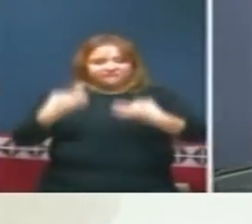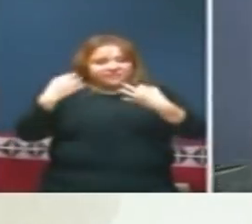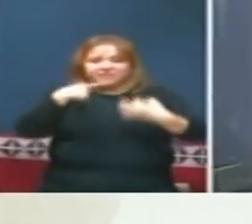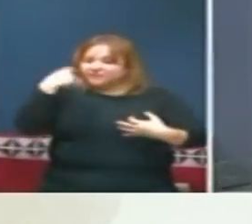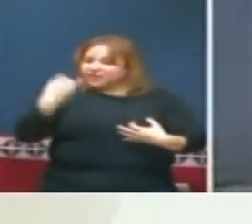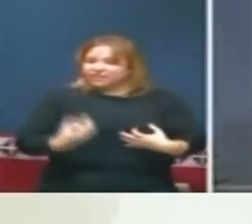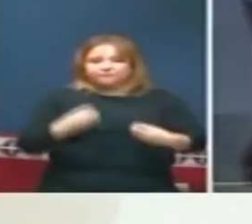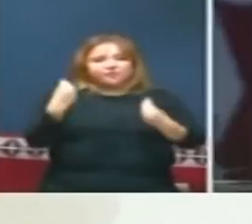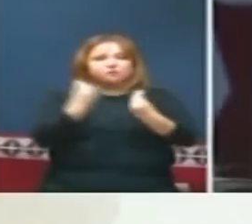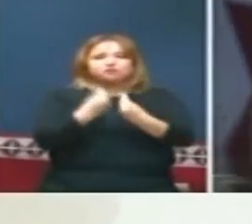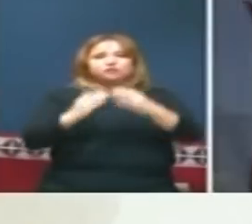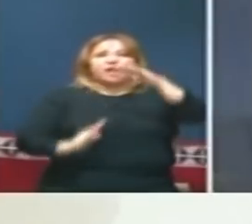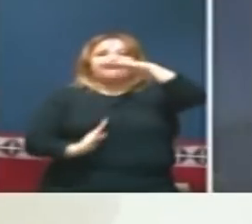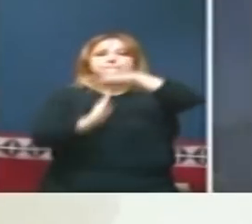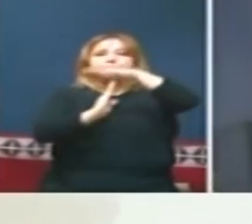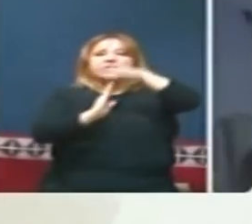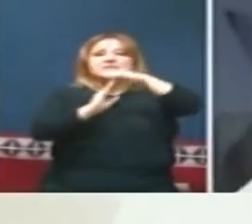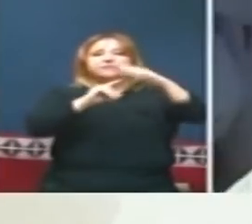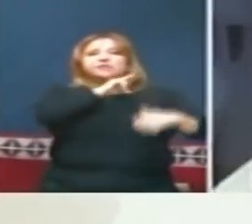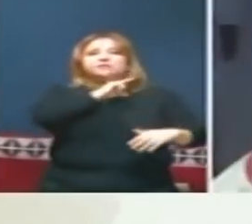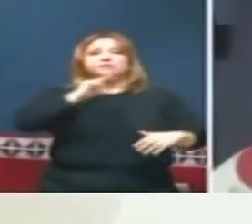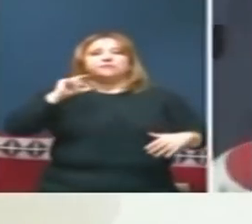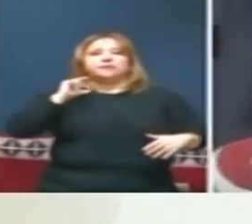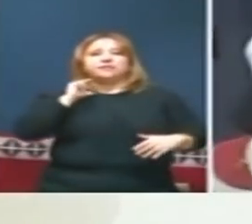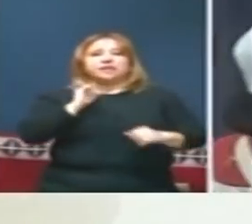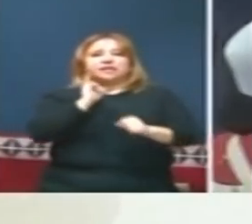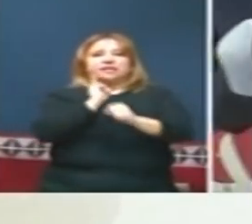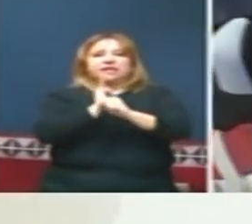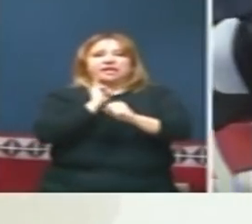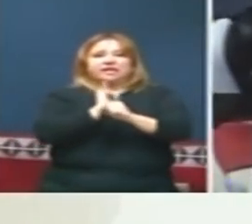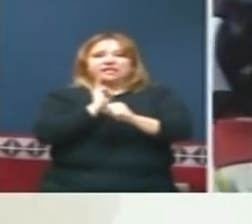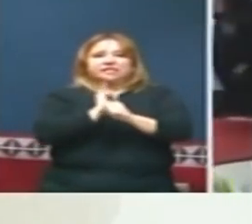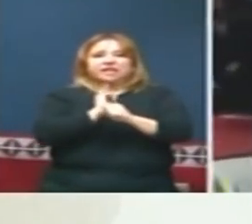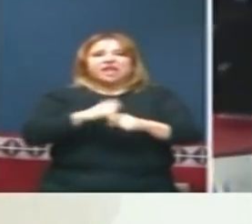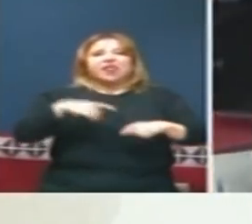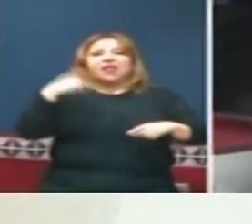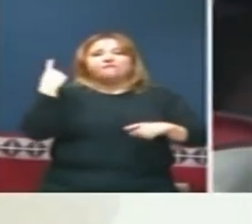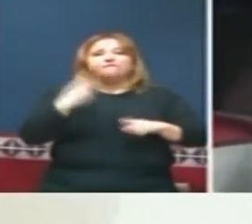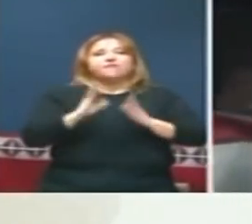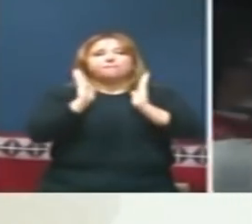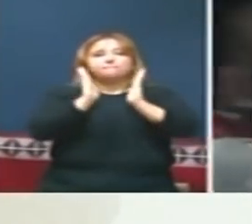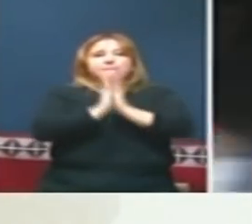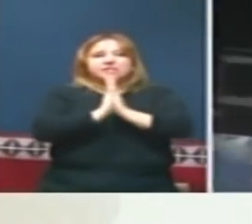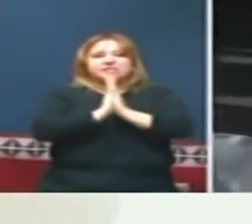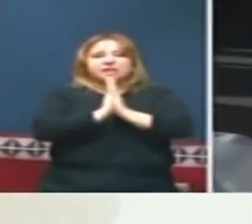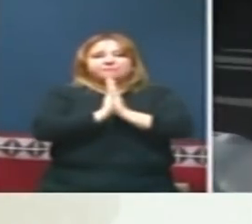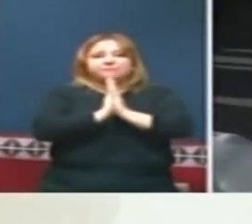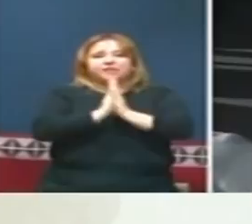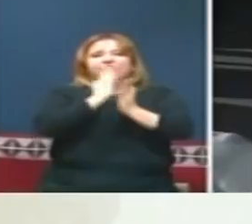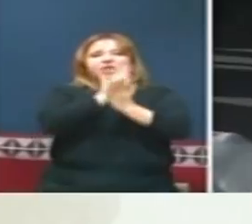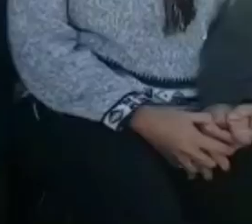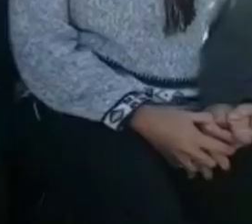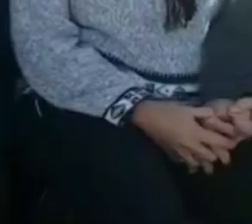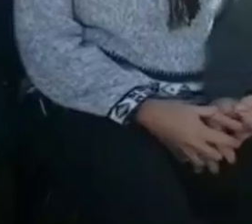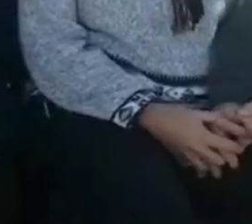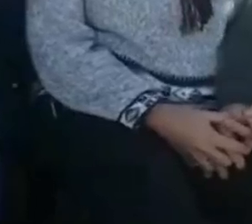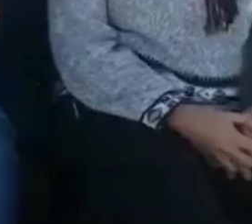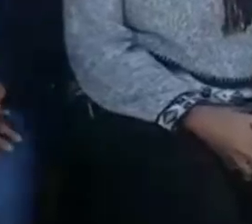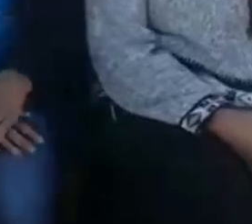las máximas autoridades eclesiásticas. Y así se va a vivir la misa de beatificación y la compartimos en vivo y en